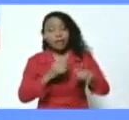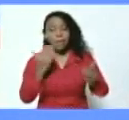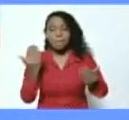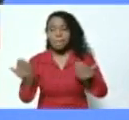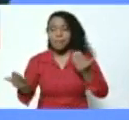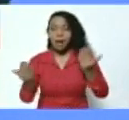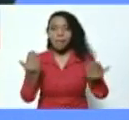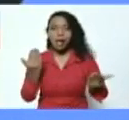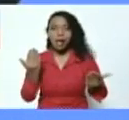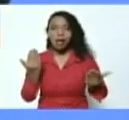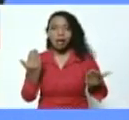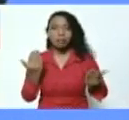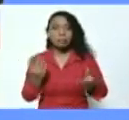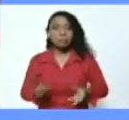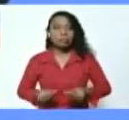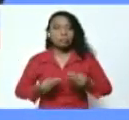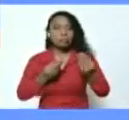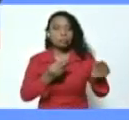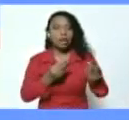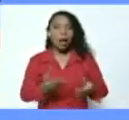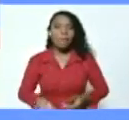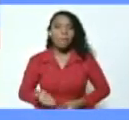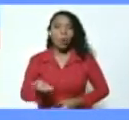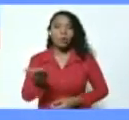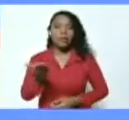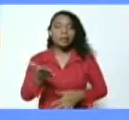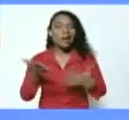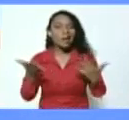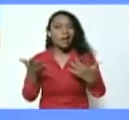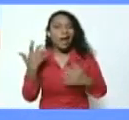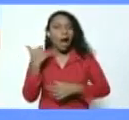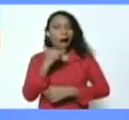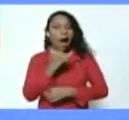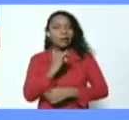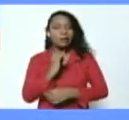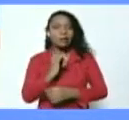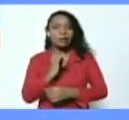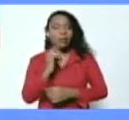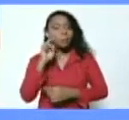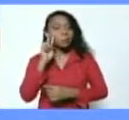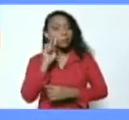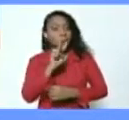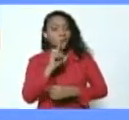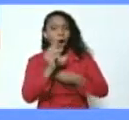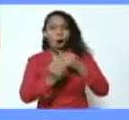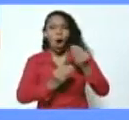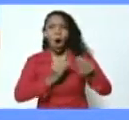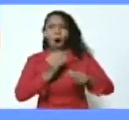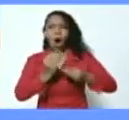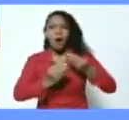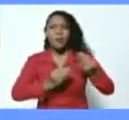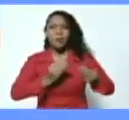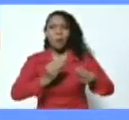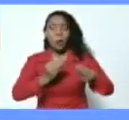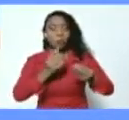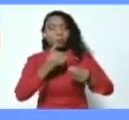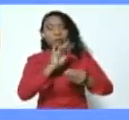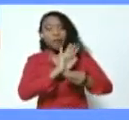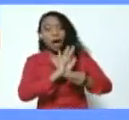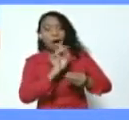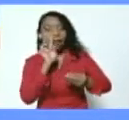comparaciones, y dándoles la importancia que merecen, vemos entonces cómo efectivamente